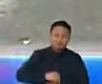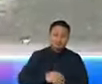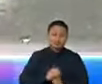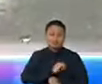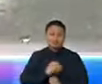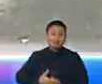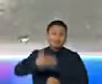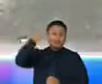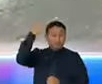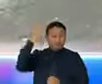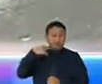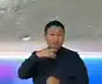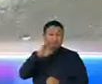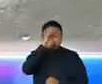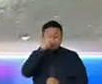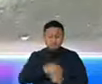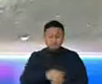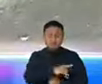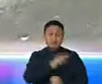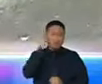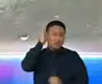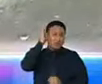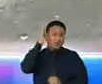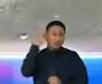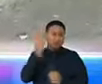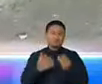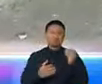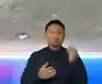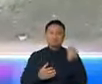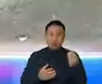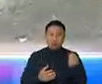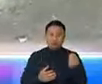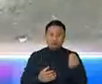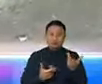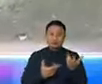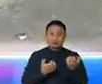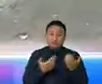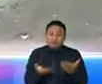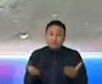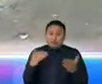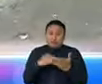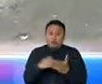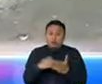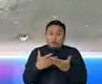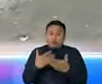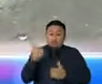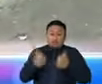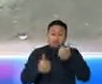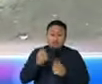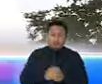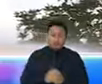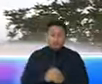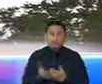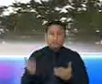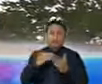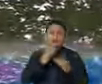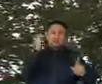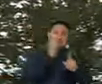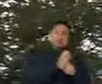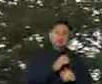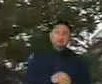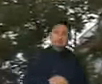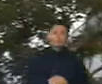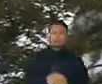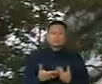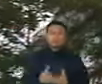política antigua, y cuando venga una mujer o joven y que tal vez quiere reelegirse, comienzan los ataques. Ceballos ha